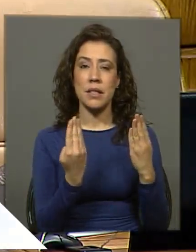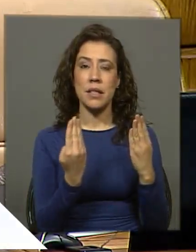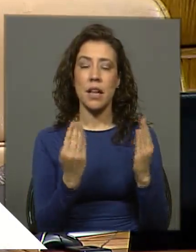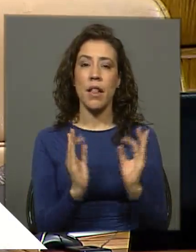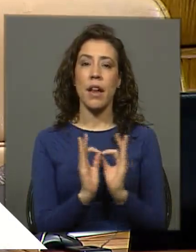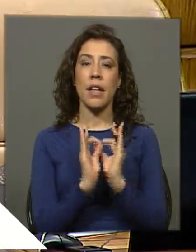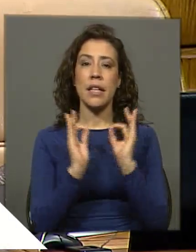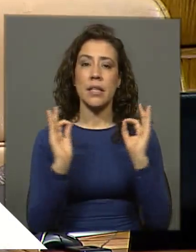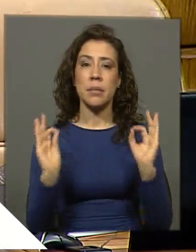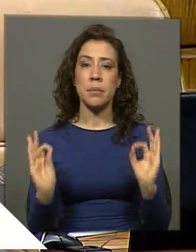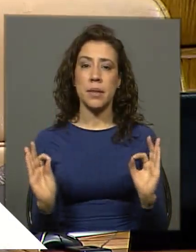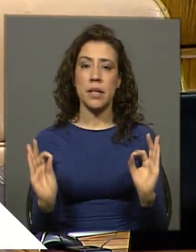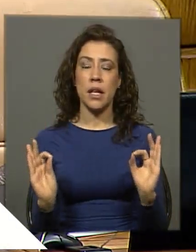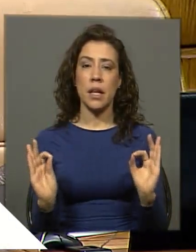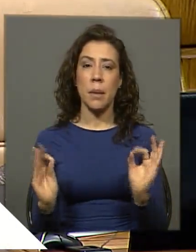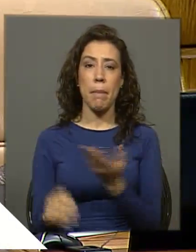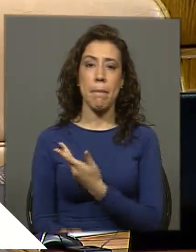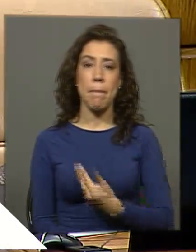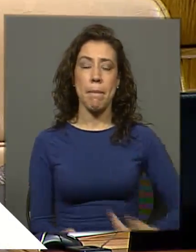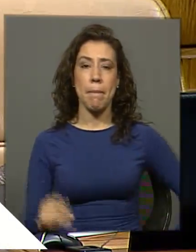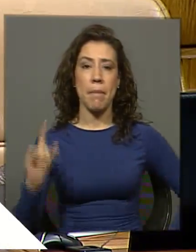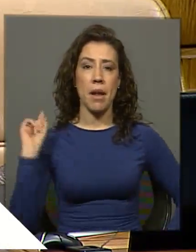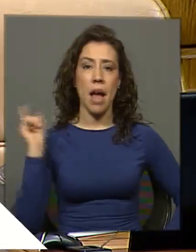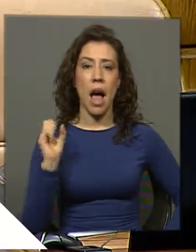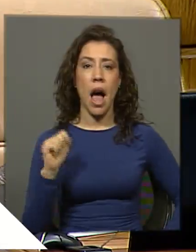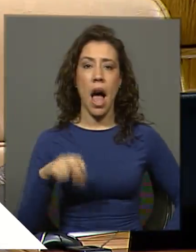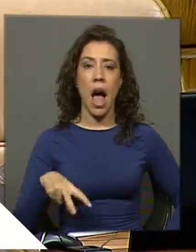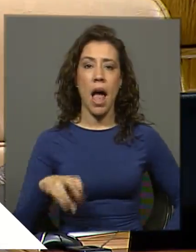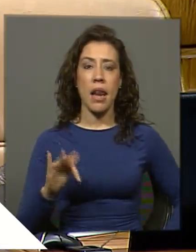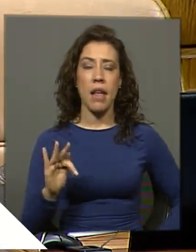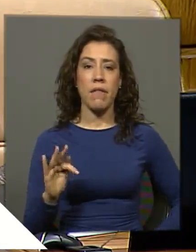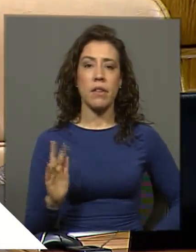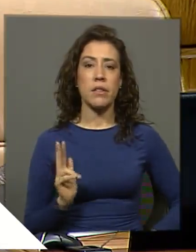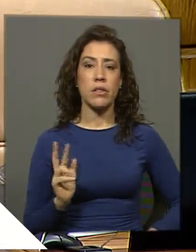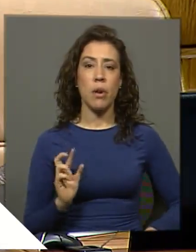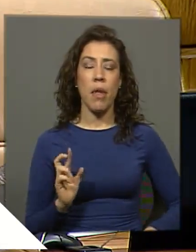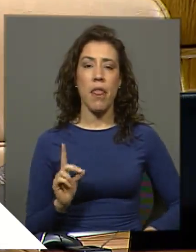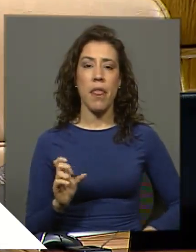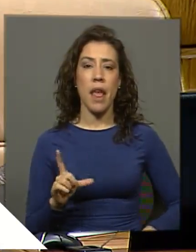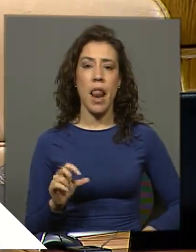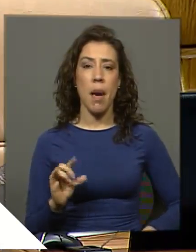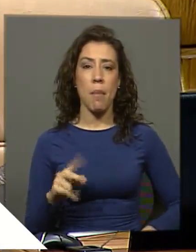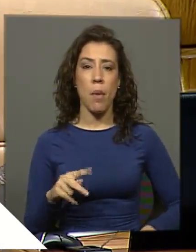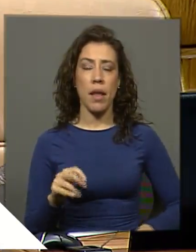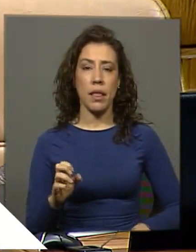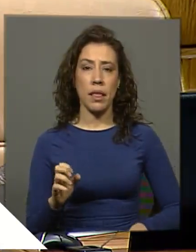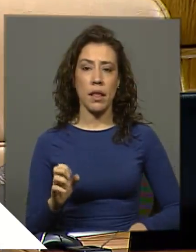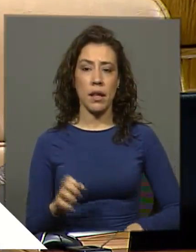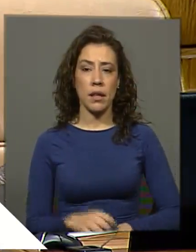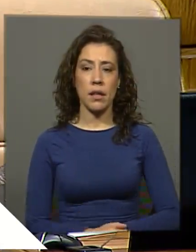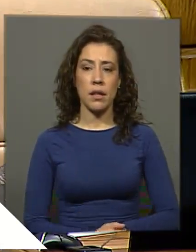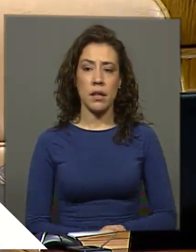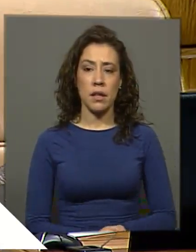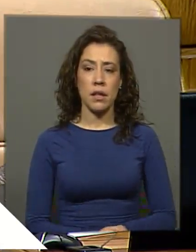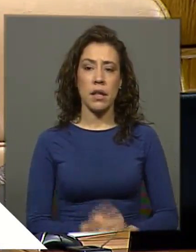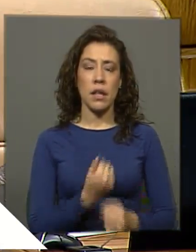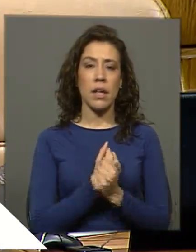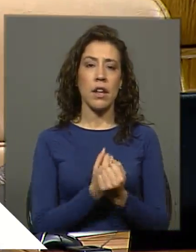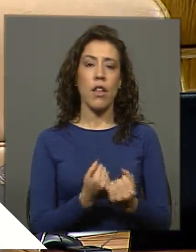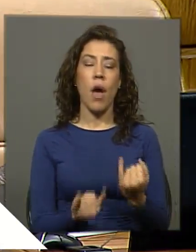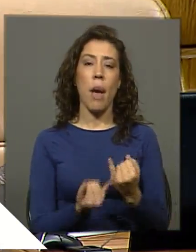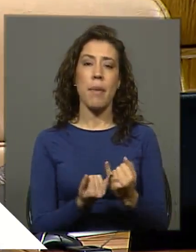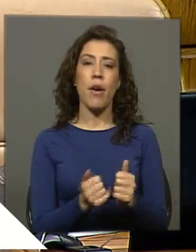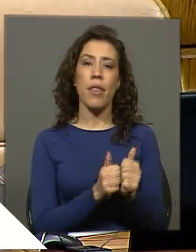especial al presidente nacional de la ANEF Raúl de la Puente y a través de nuestro querido amigo y